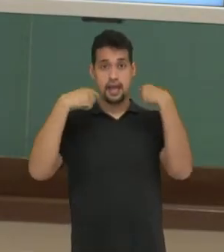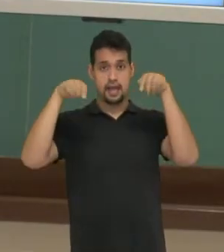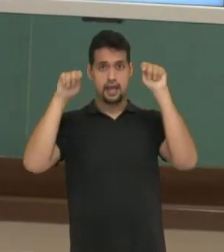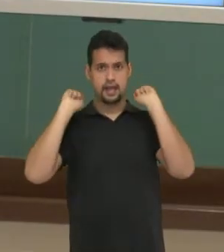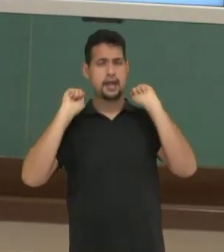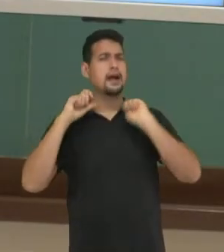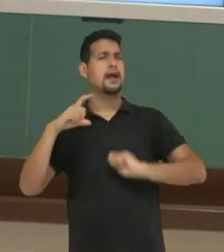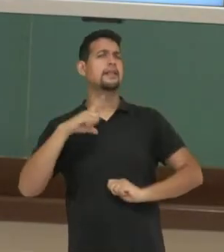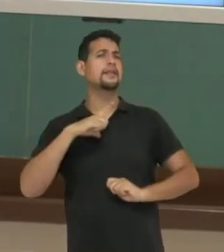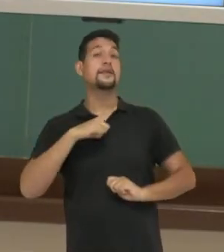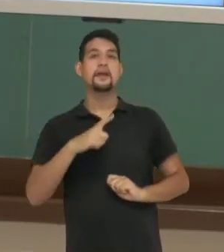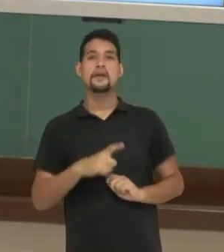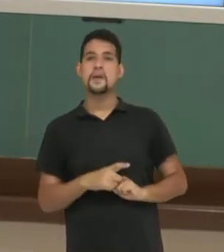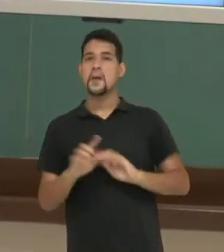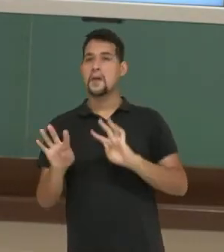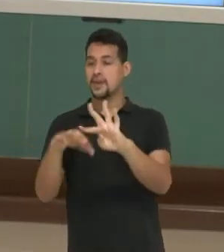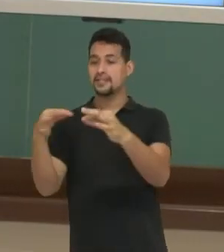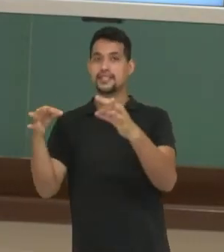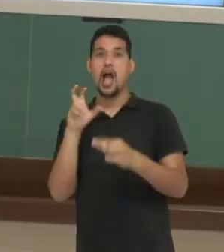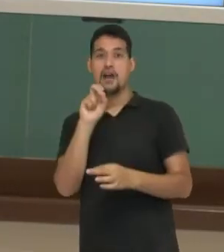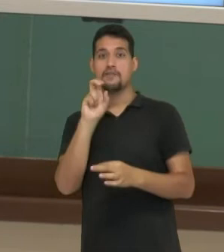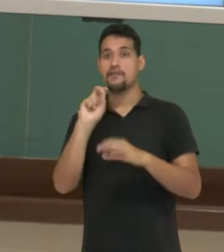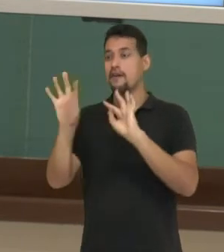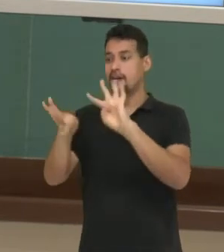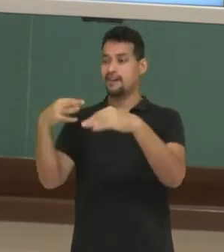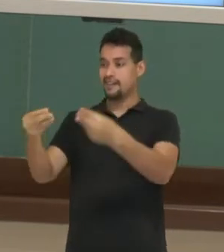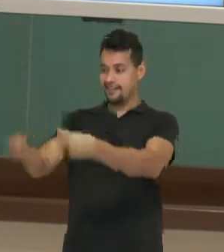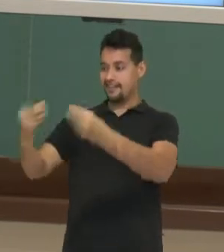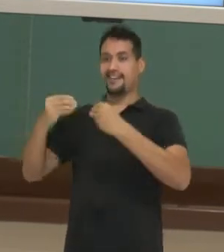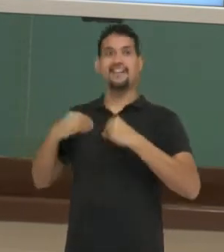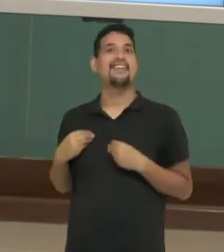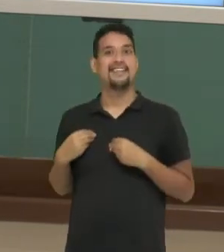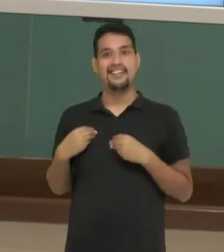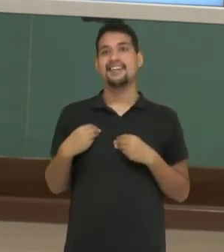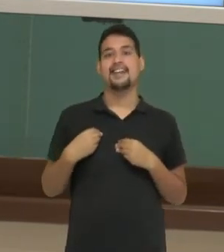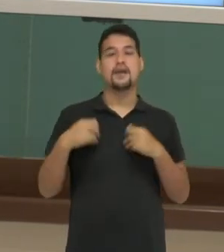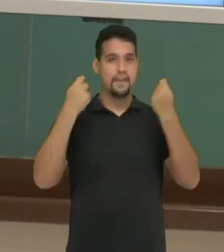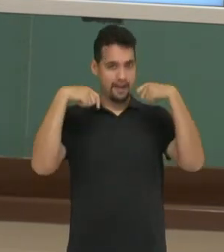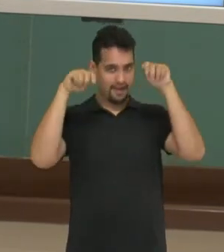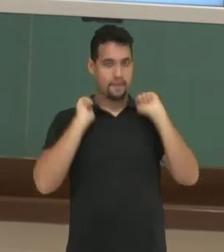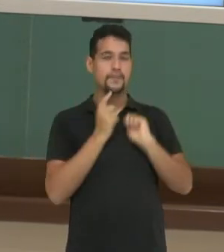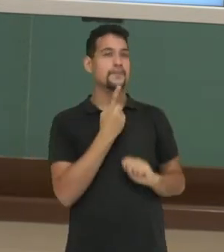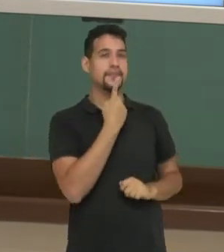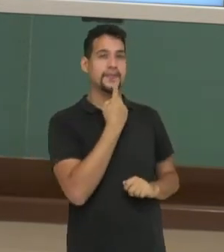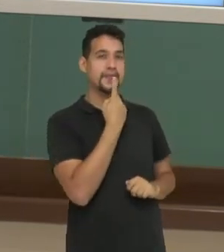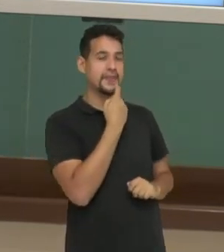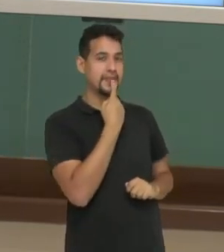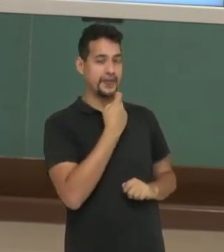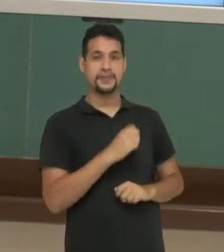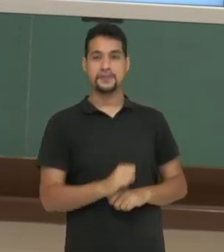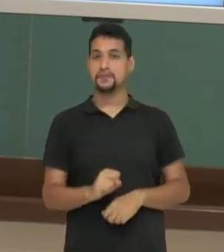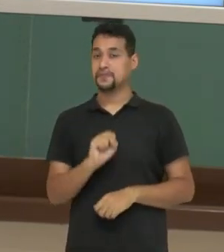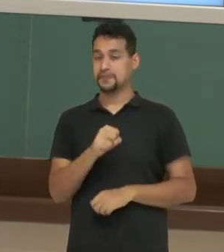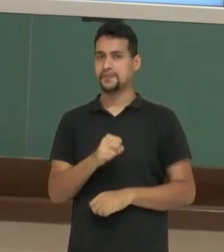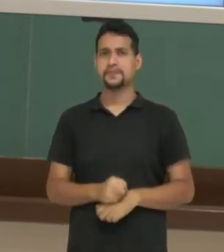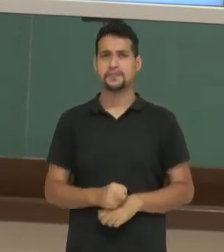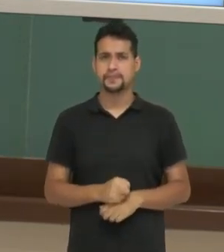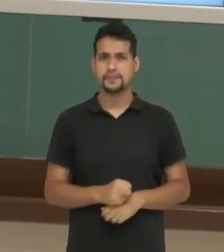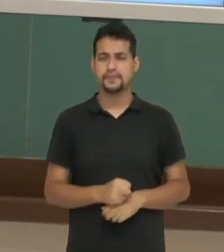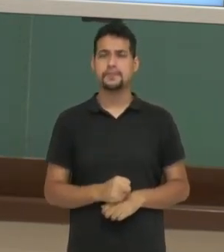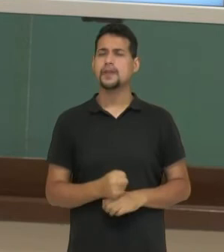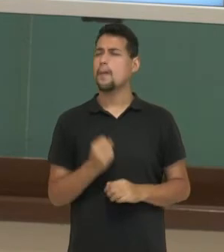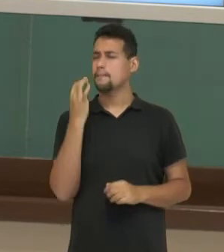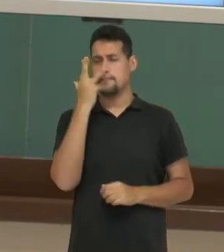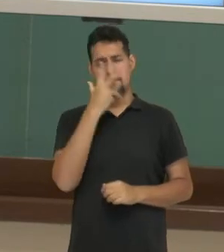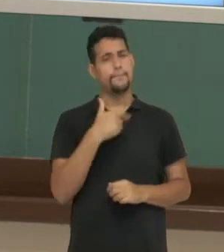ela regalou, a avó dela deu uma capa vermelha para ela, bem